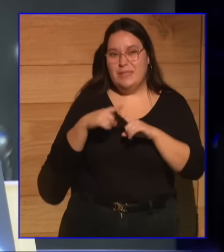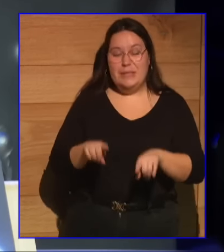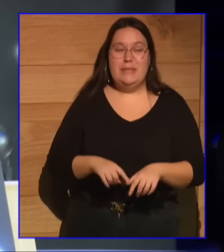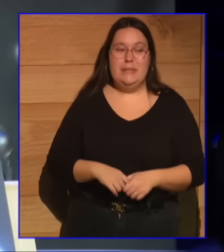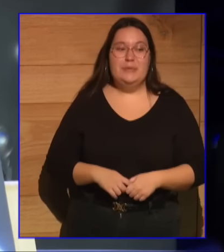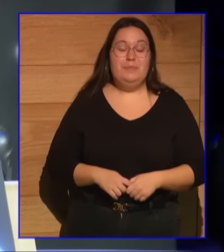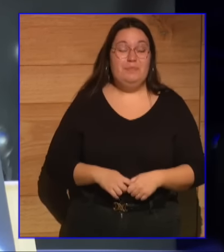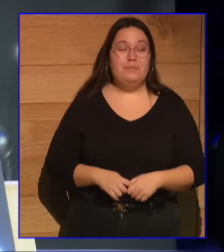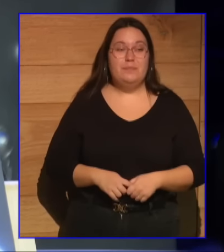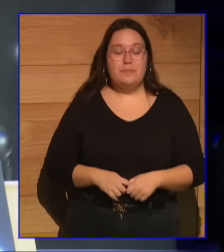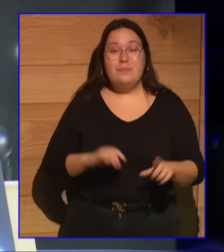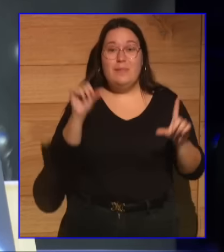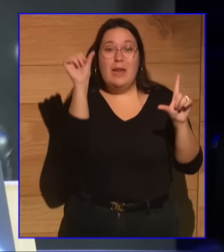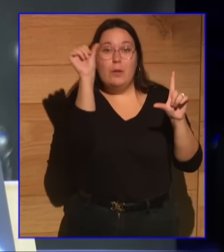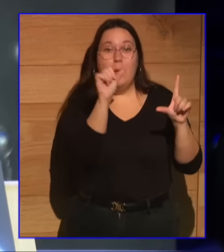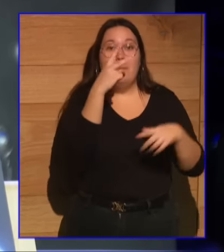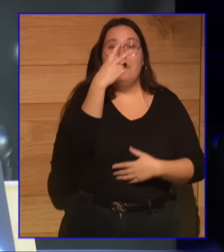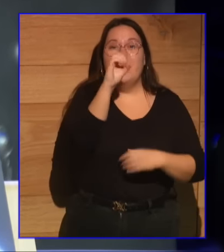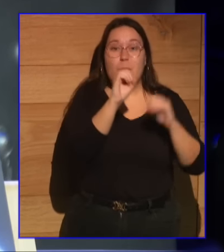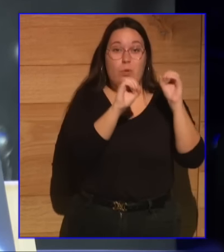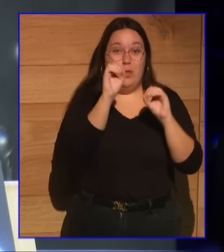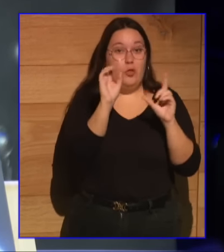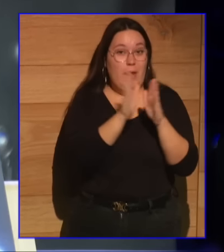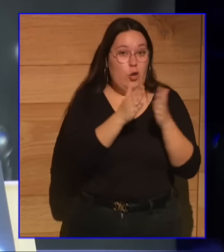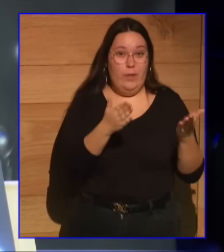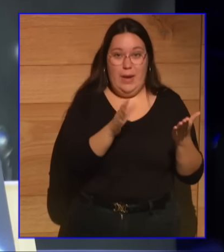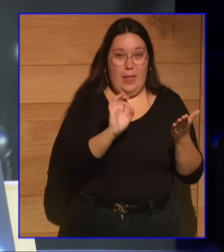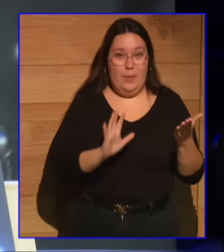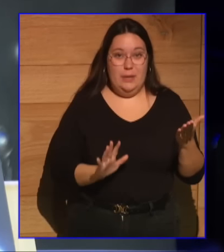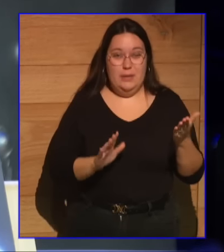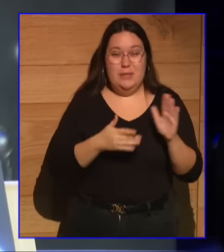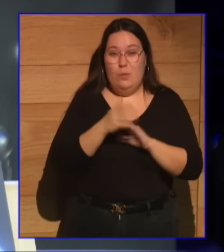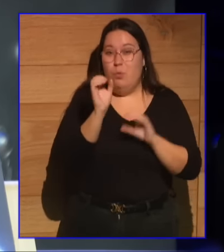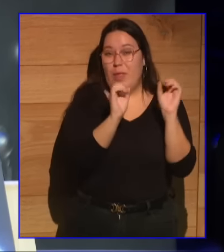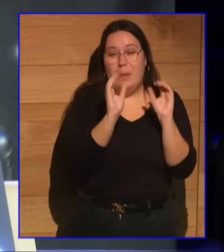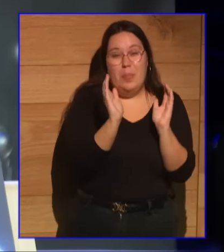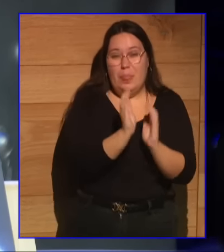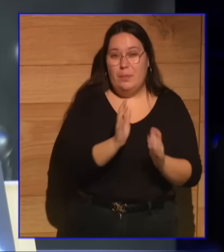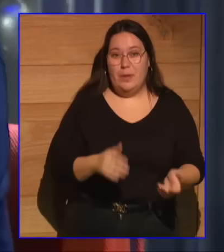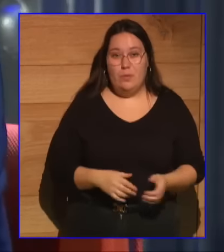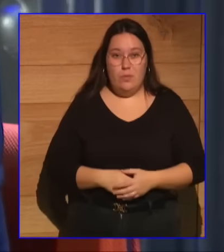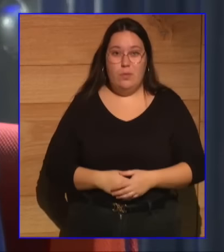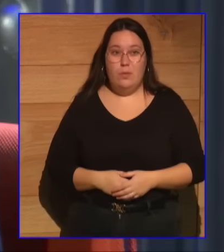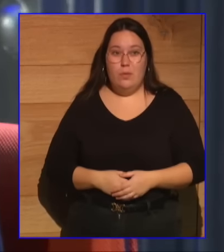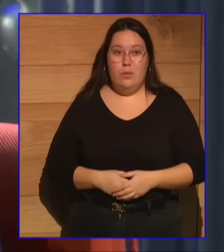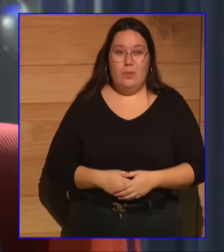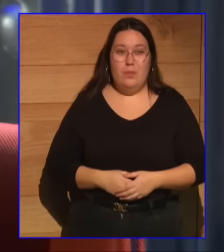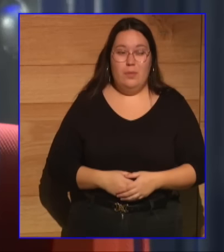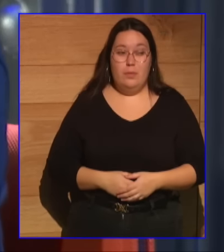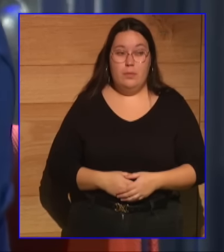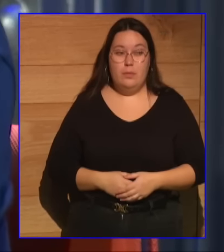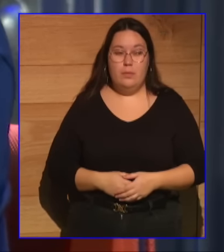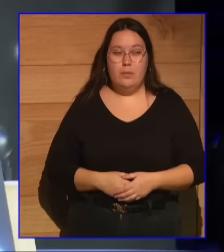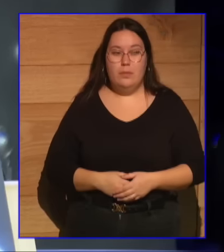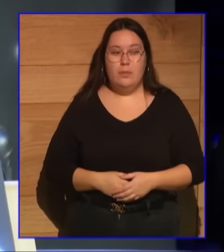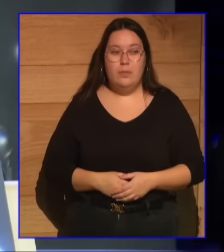De hecho, probablemente en la película hay un 20% de la novela, hay un porcentaje muy pequeño, de la novela. Sí, pero no hay set pieces de acción. Bueno,